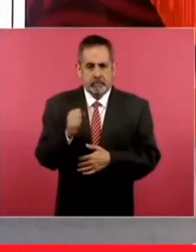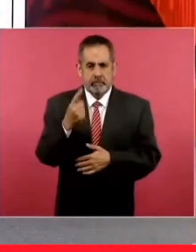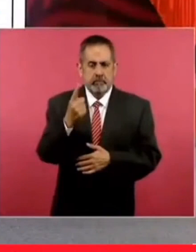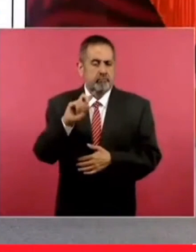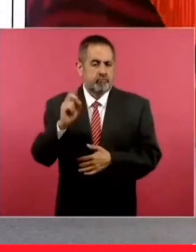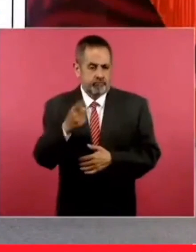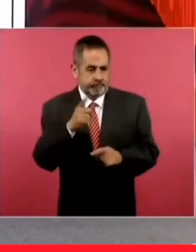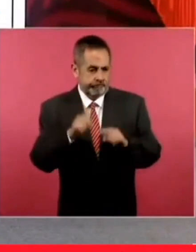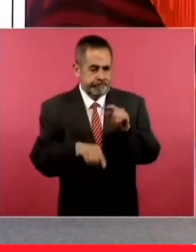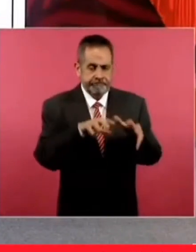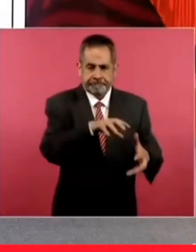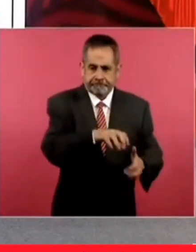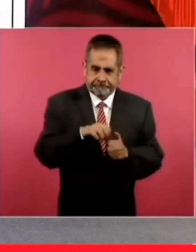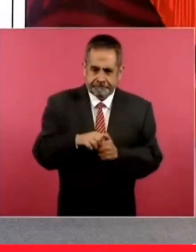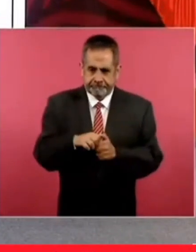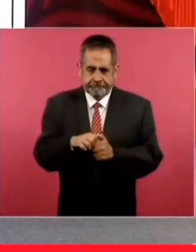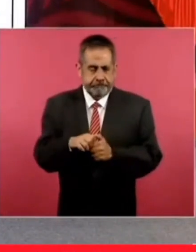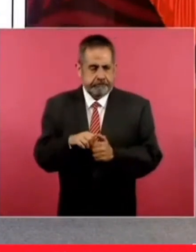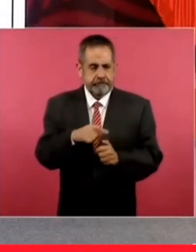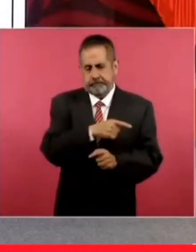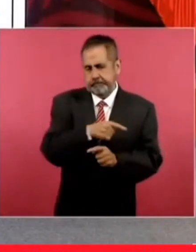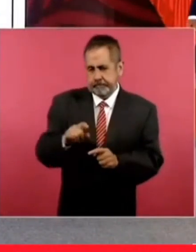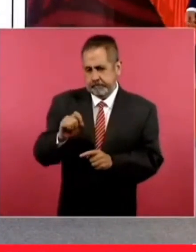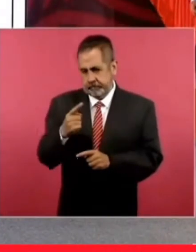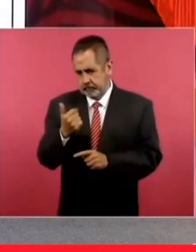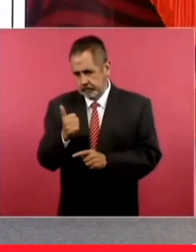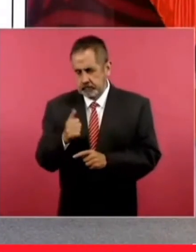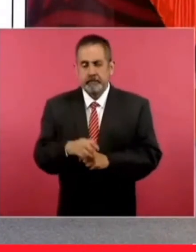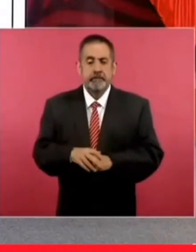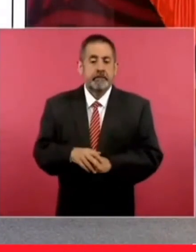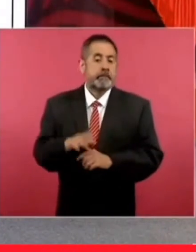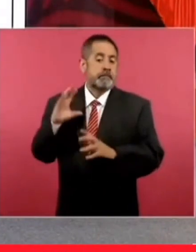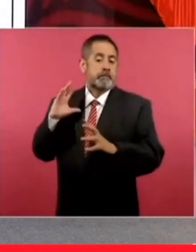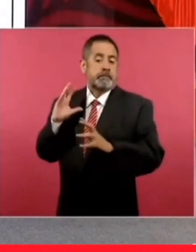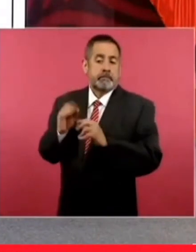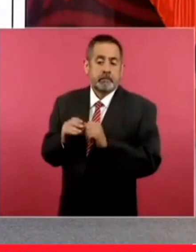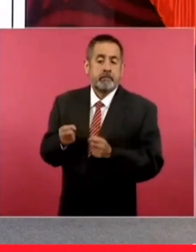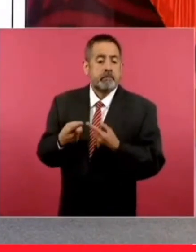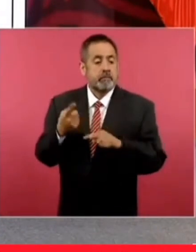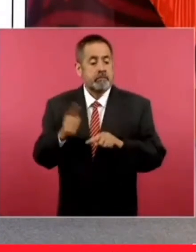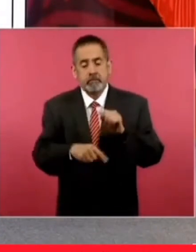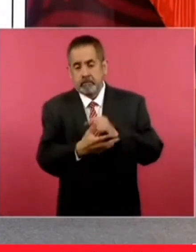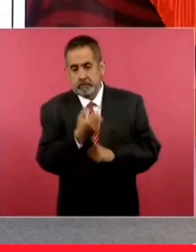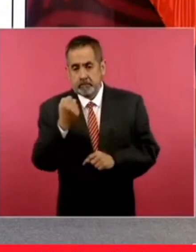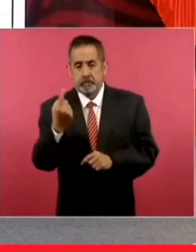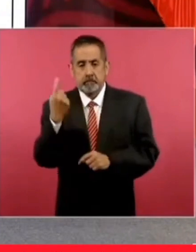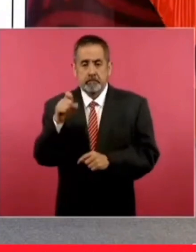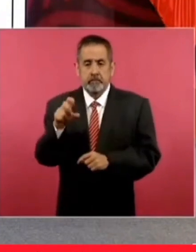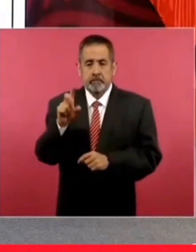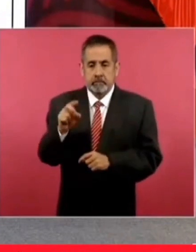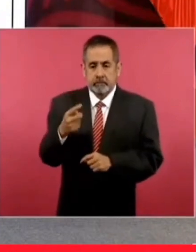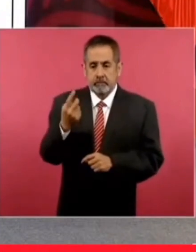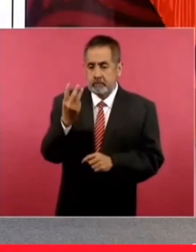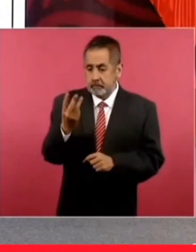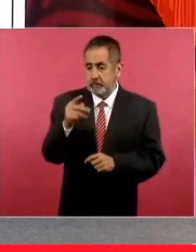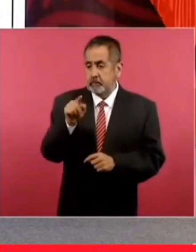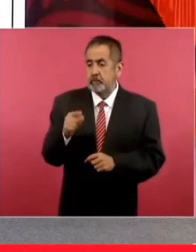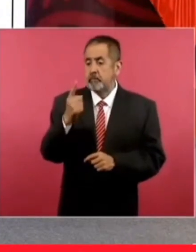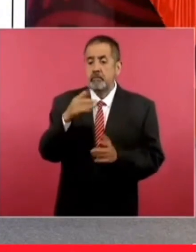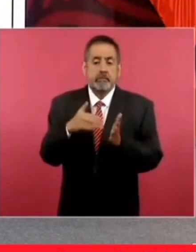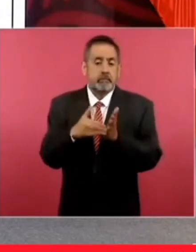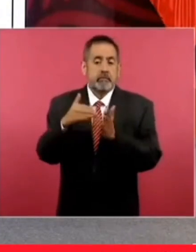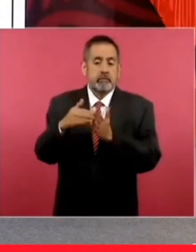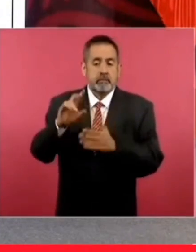sesenta y un dólares del 8 al 21 de agosto y en la administración 133.1 millones